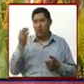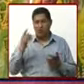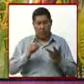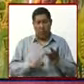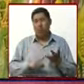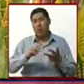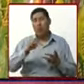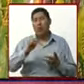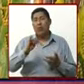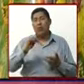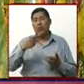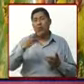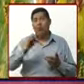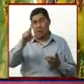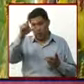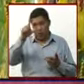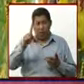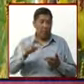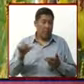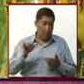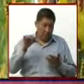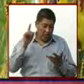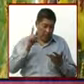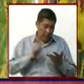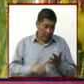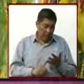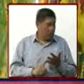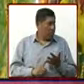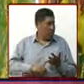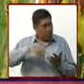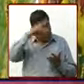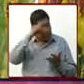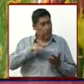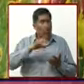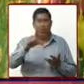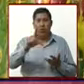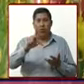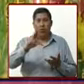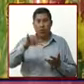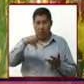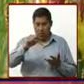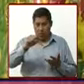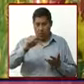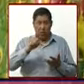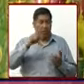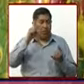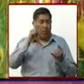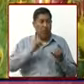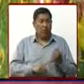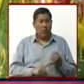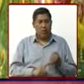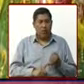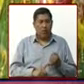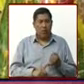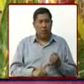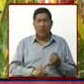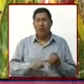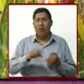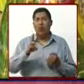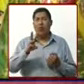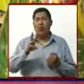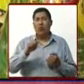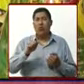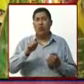señor Miguel Fernando Iriarte Sandoval, el señor Luis Domingo Balanza, el señor